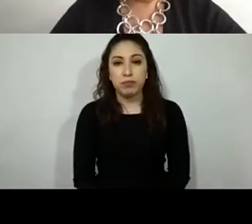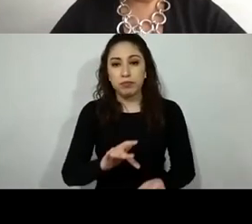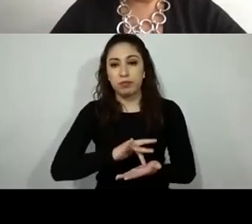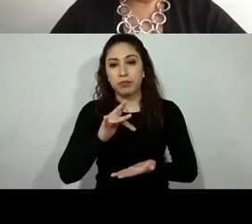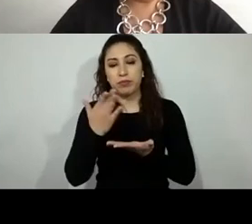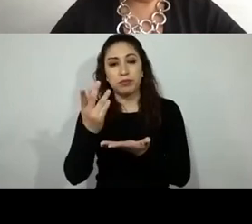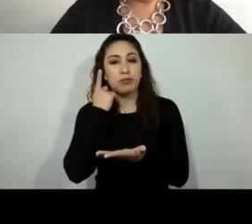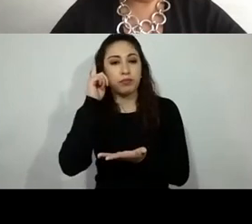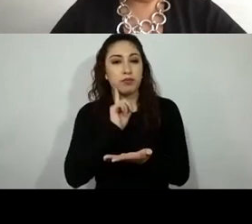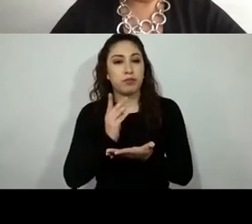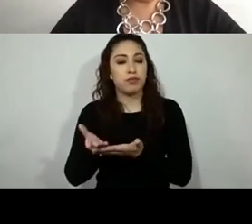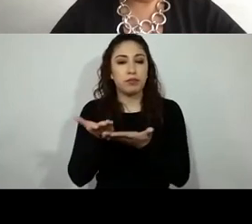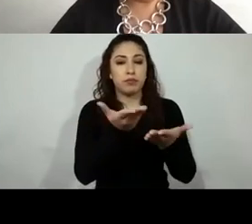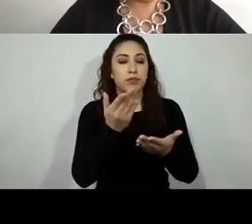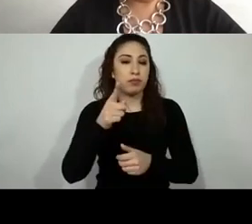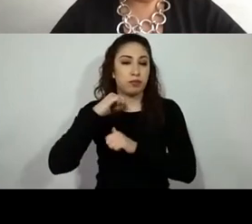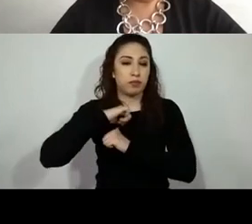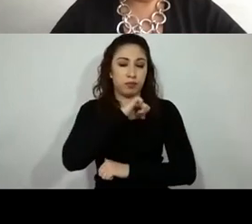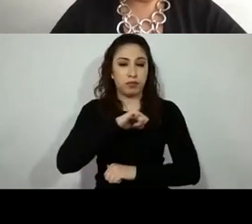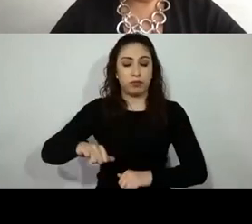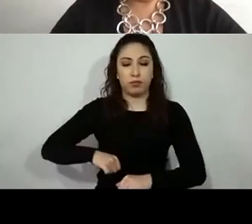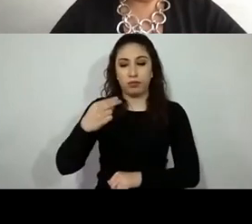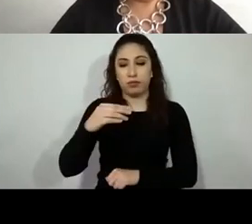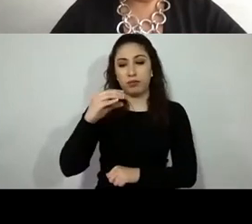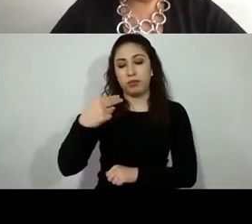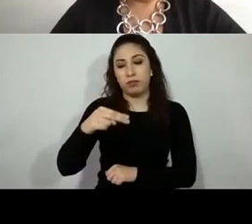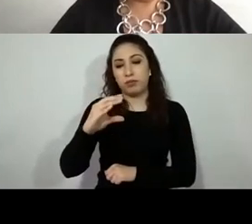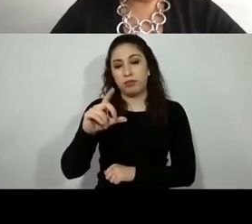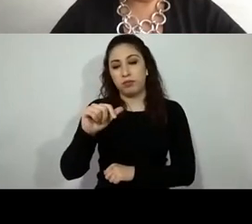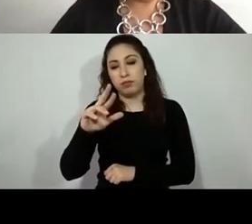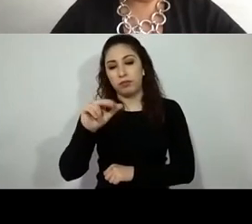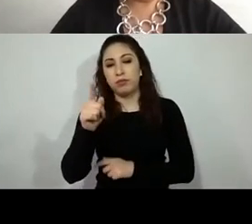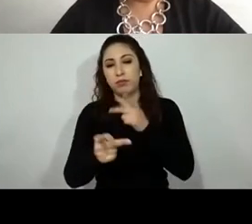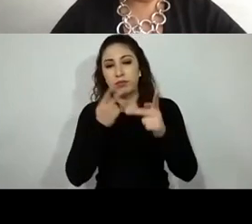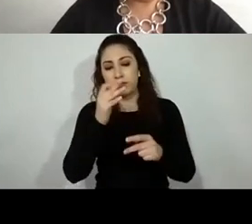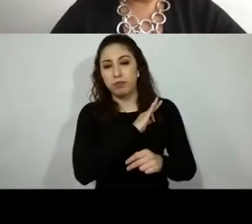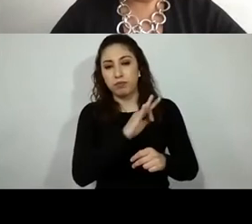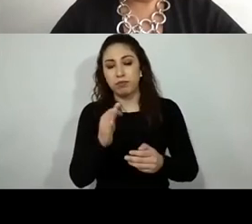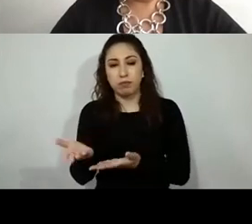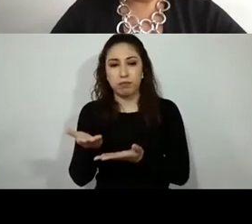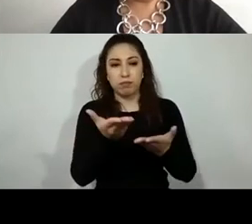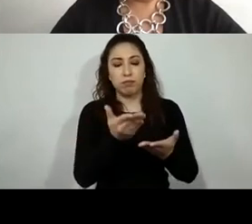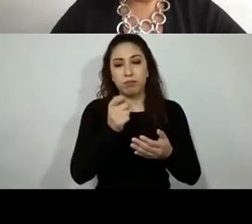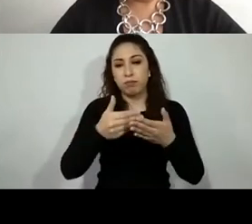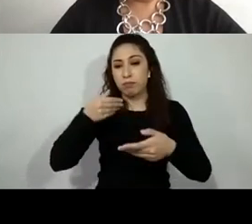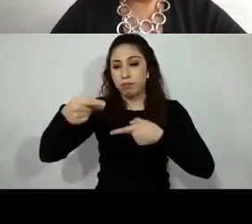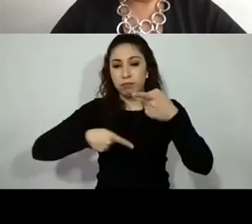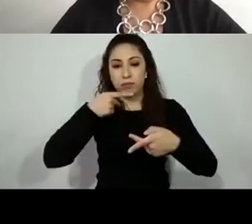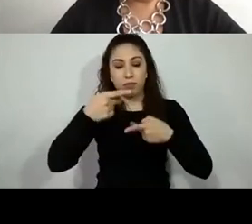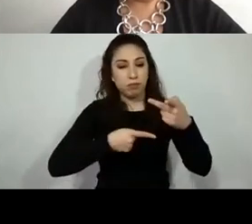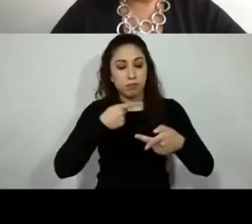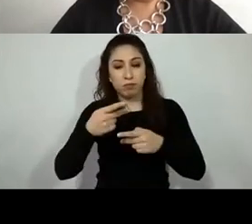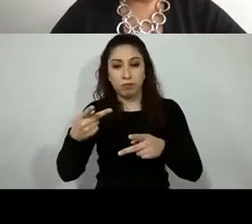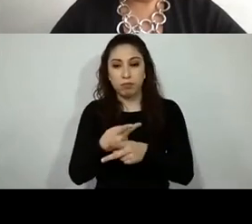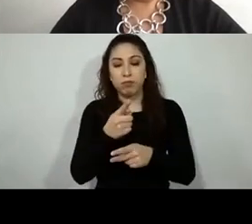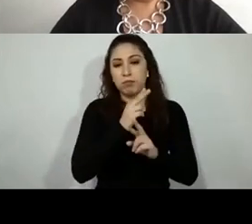la palabra a la alcaldesa, la licenciada Clara Brugada, para que responda las réplicas y nos